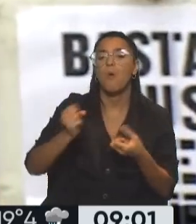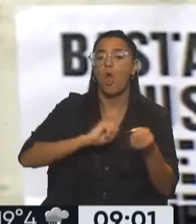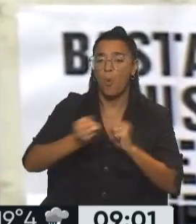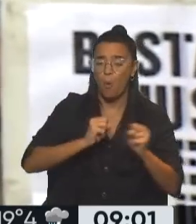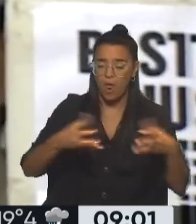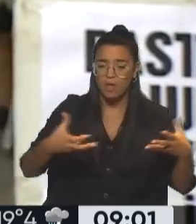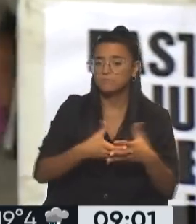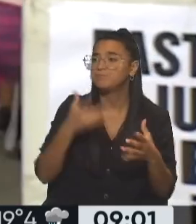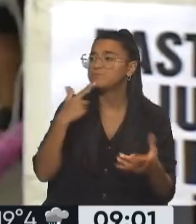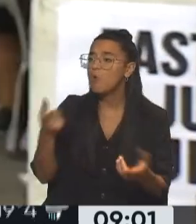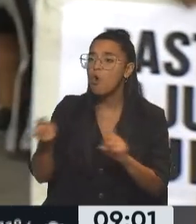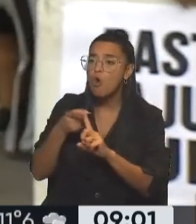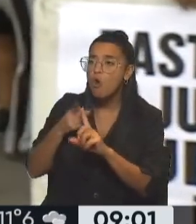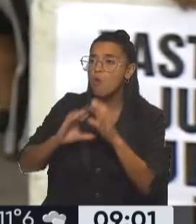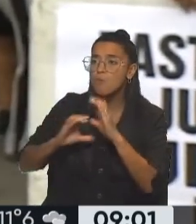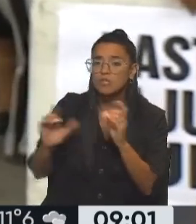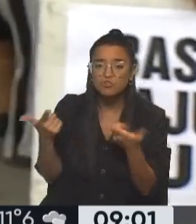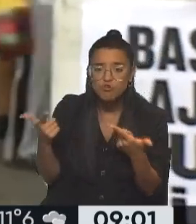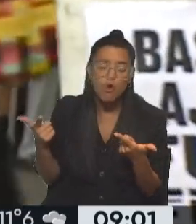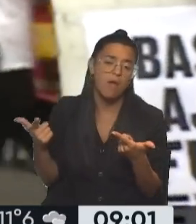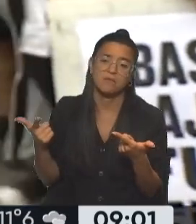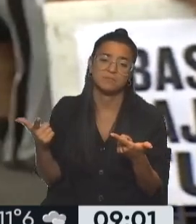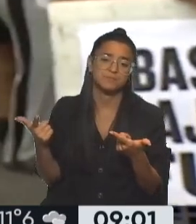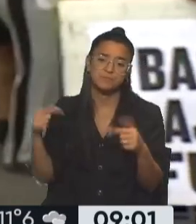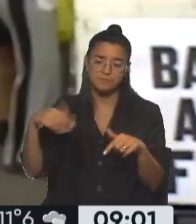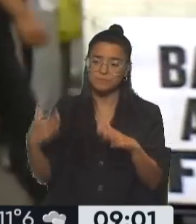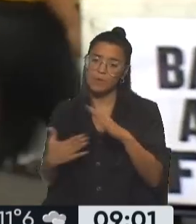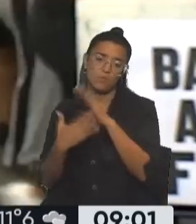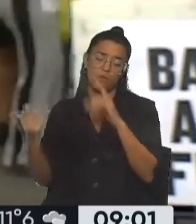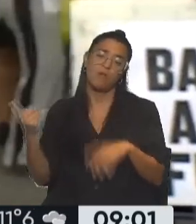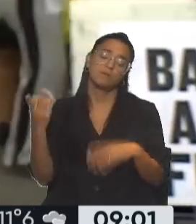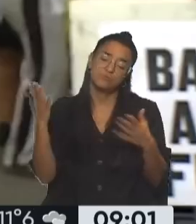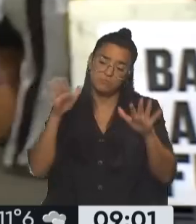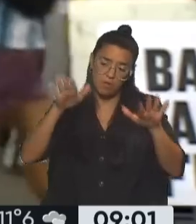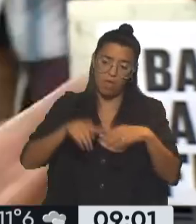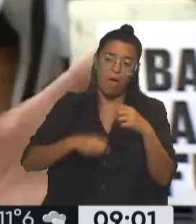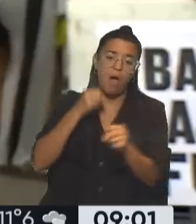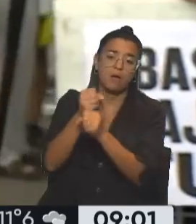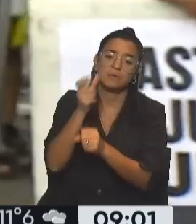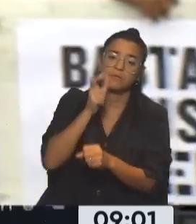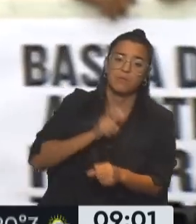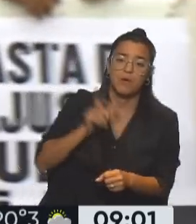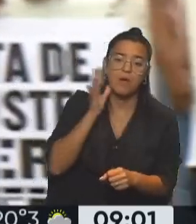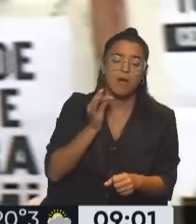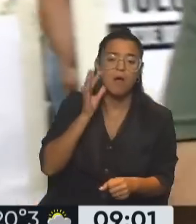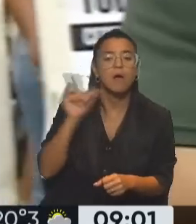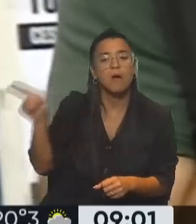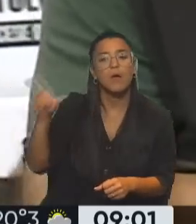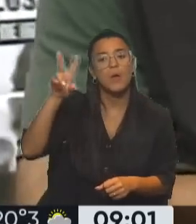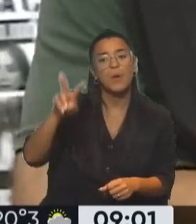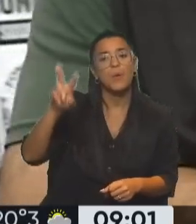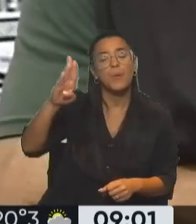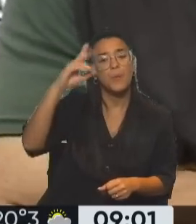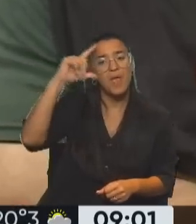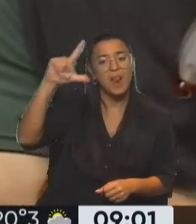no hay comunicación con las autoridades y que aquí se van a quedar hasta que obtengan alguna respuesta. Eduardo Beligoni es el